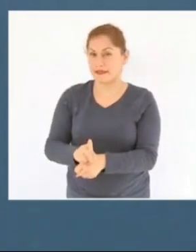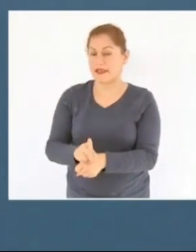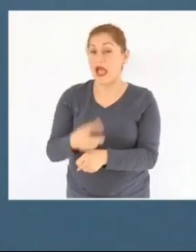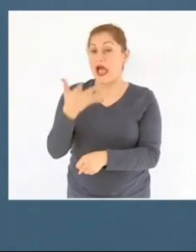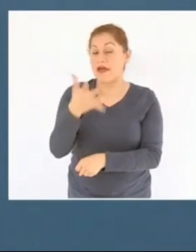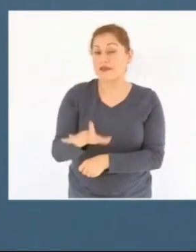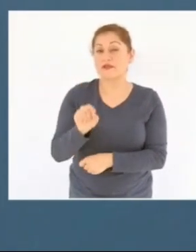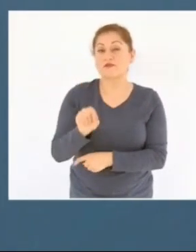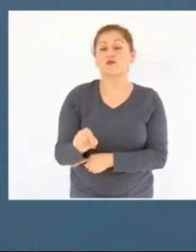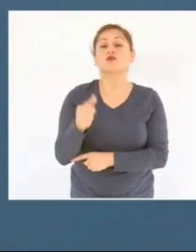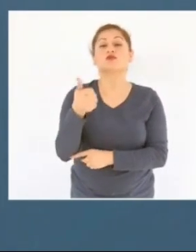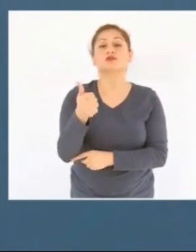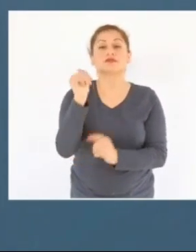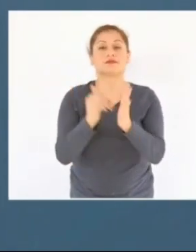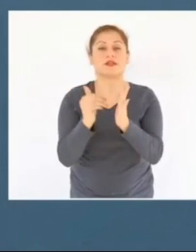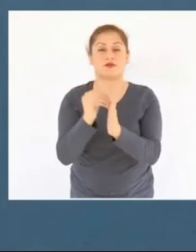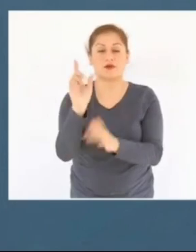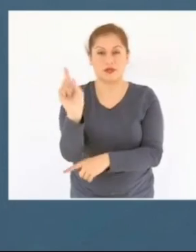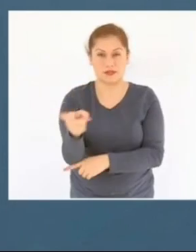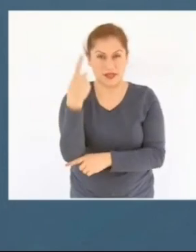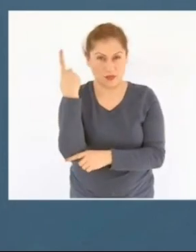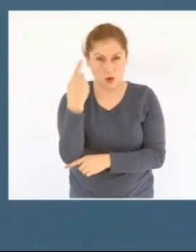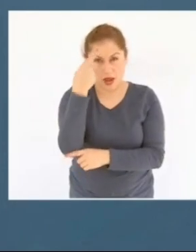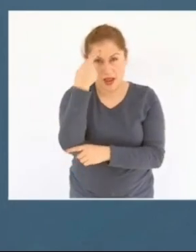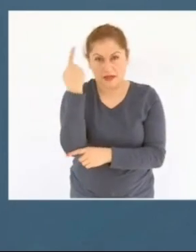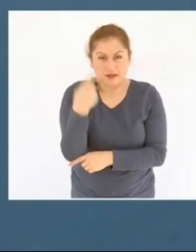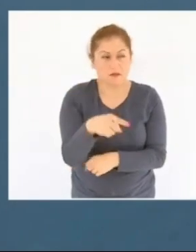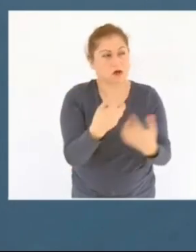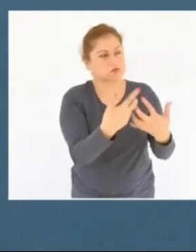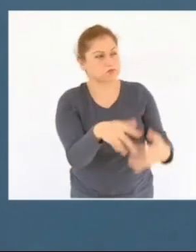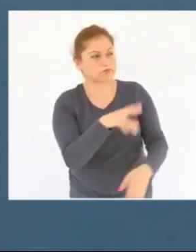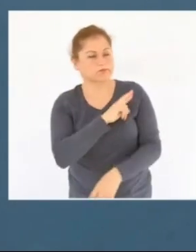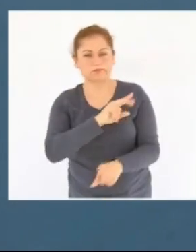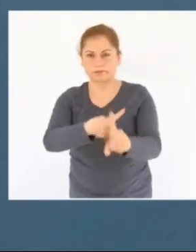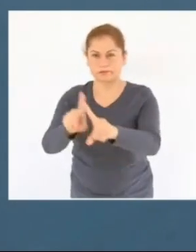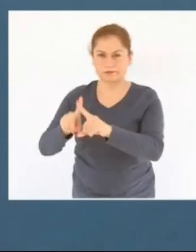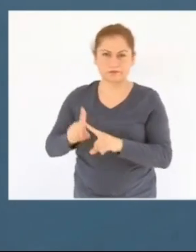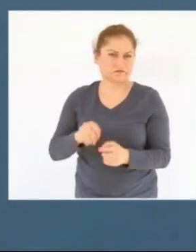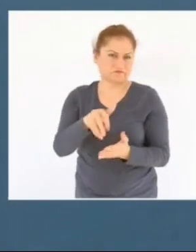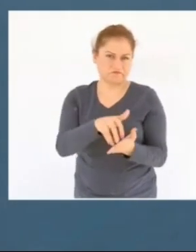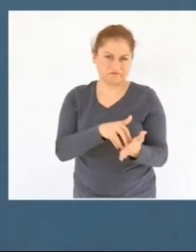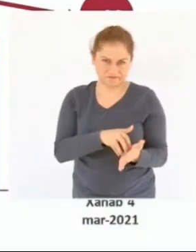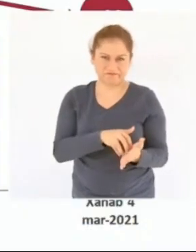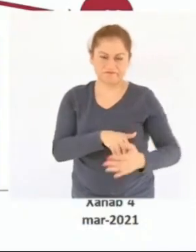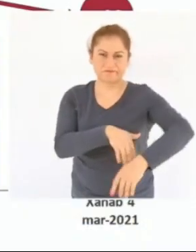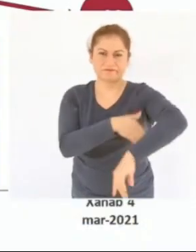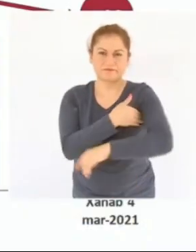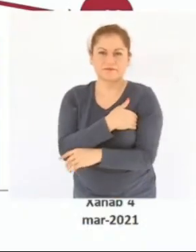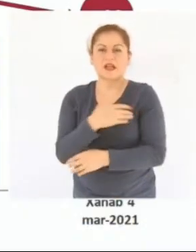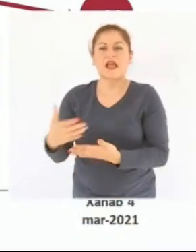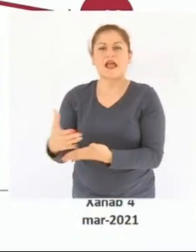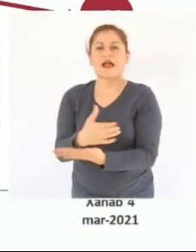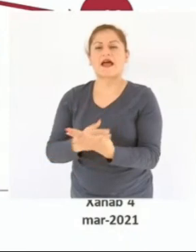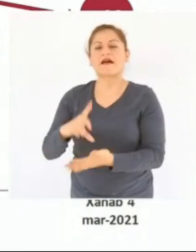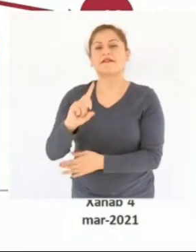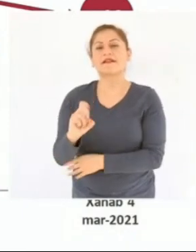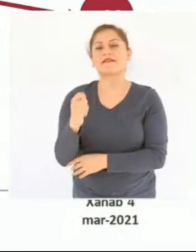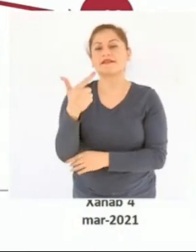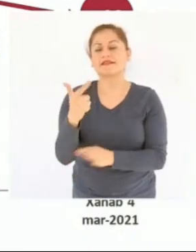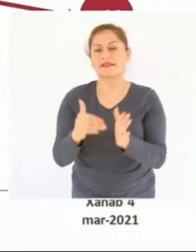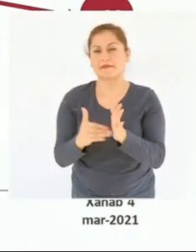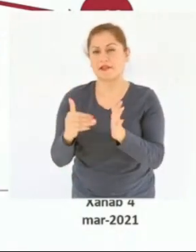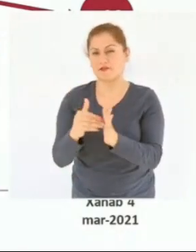$10.6 millones por renta de equipo y una ganancia de $37 millones